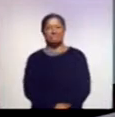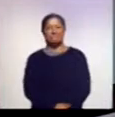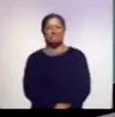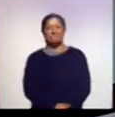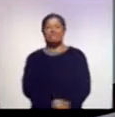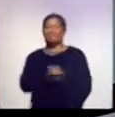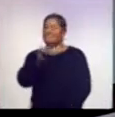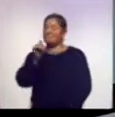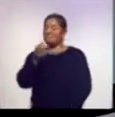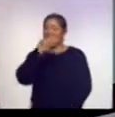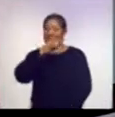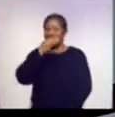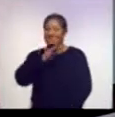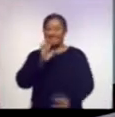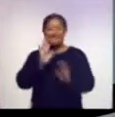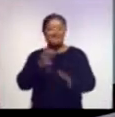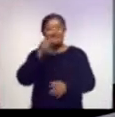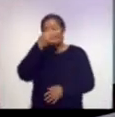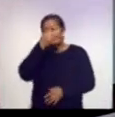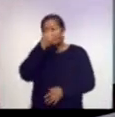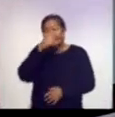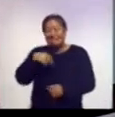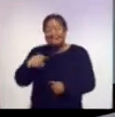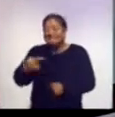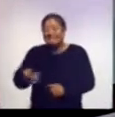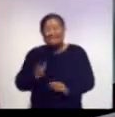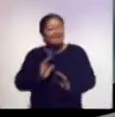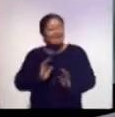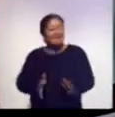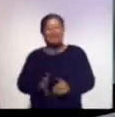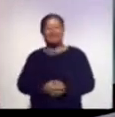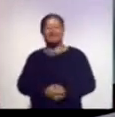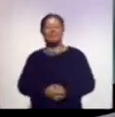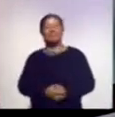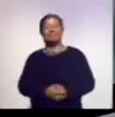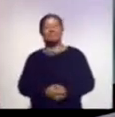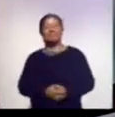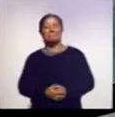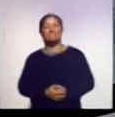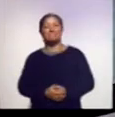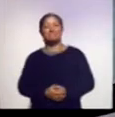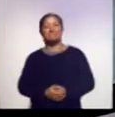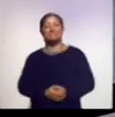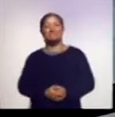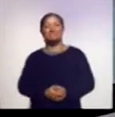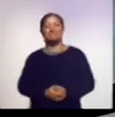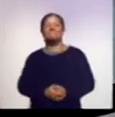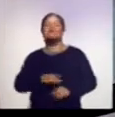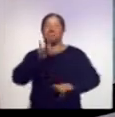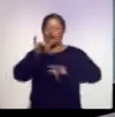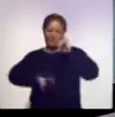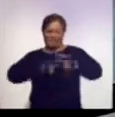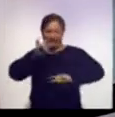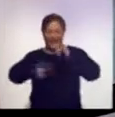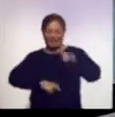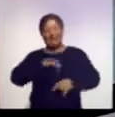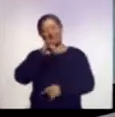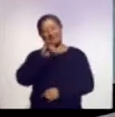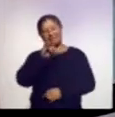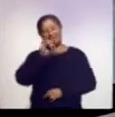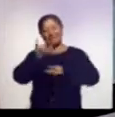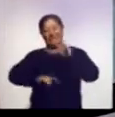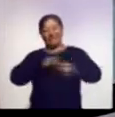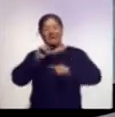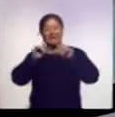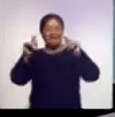Otra fiesta que ya está muy cerca, vamos, ya está en puerta, es sin duda nuestra feria. Sí, la feria de nuestro estado,